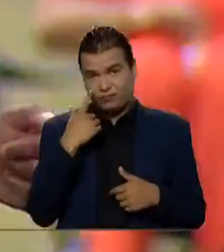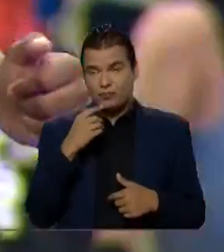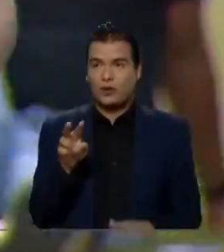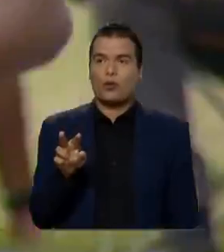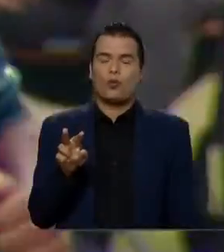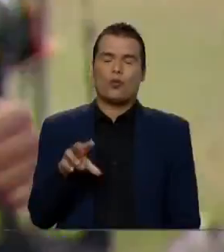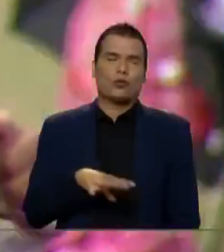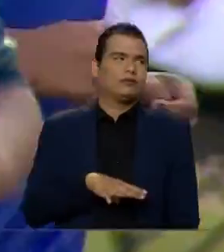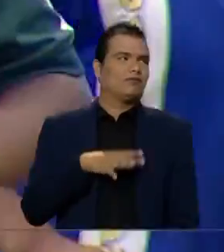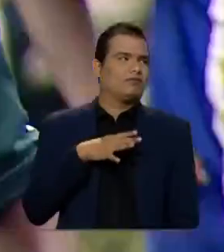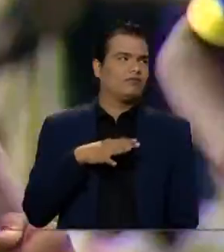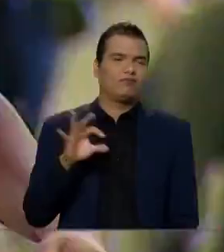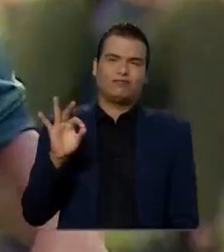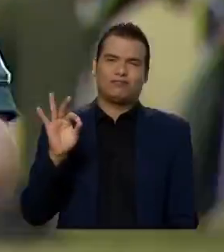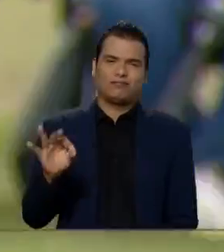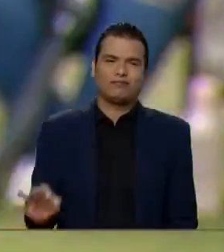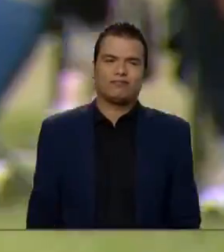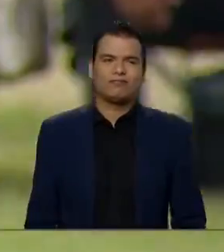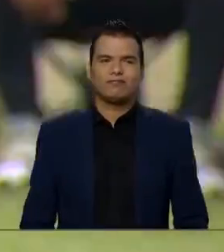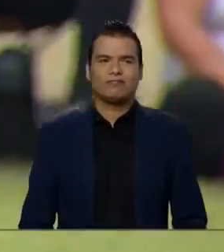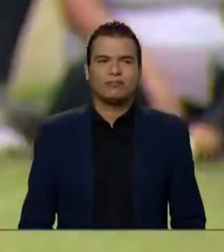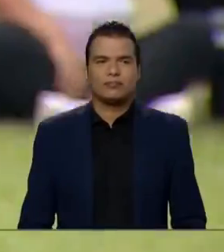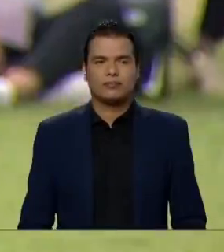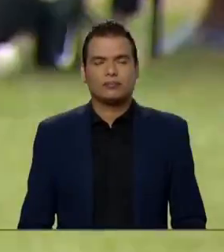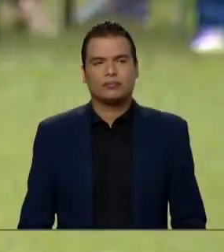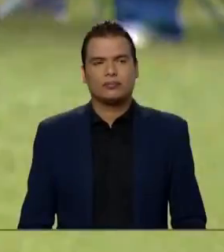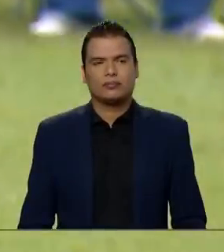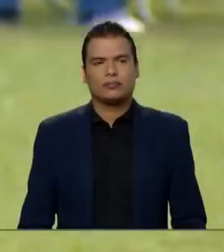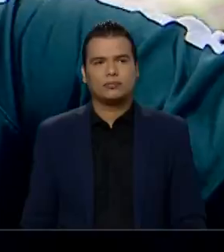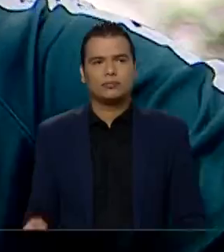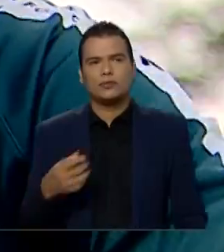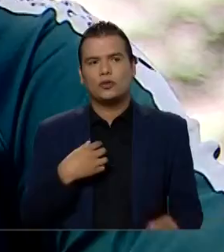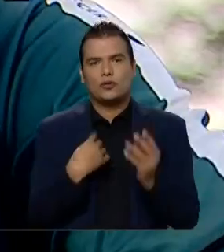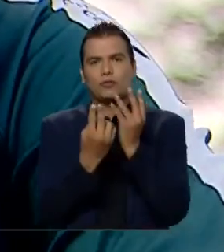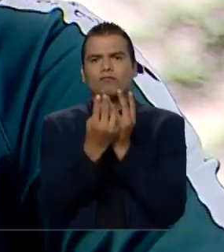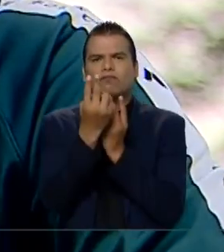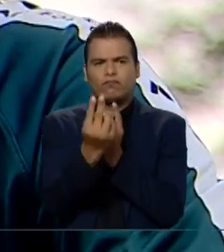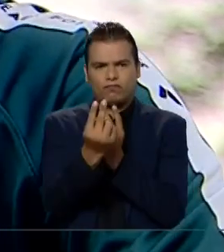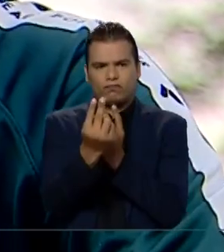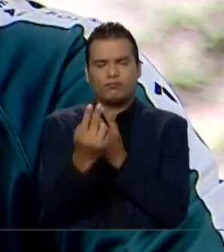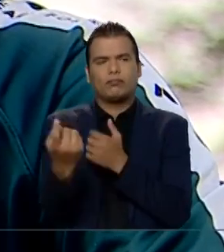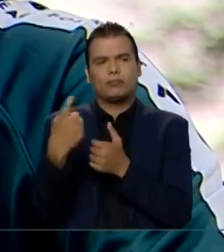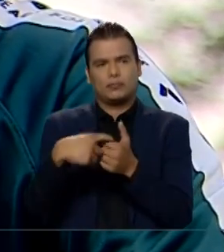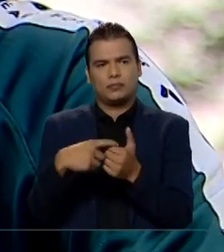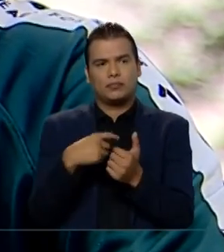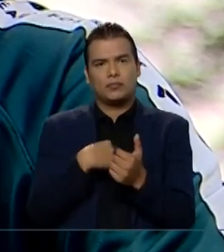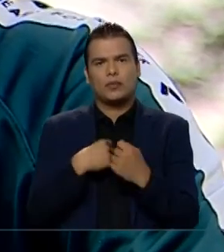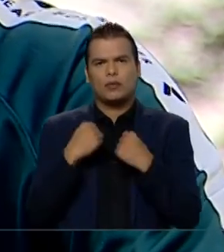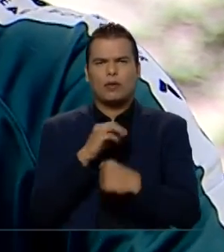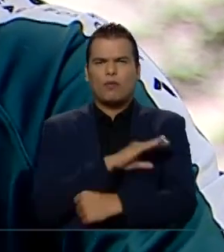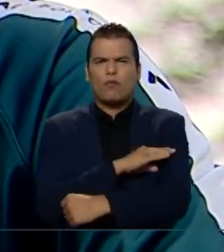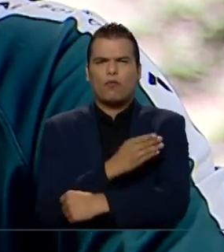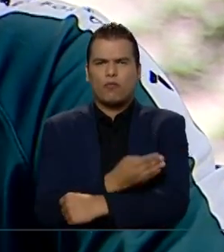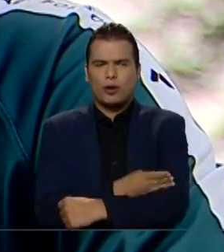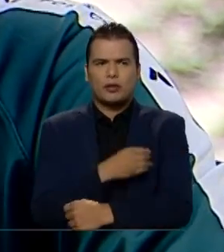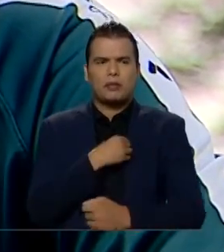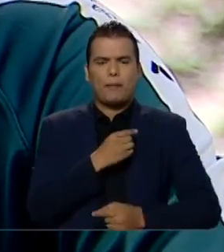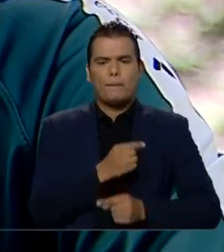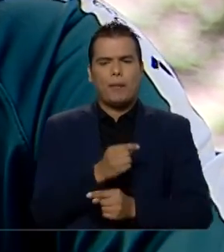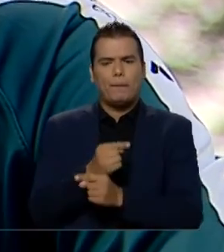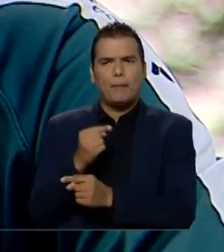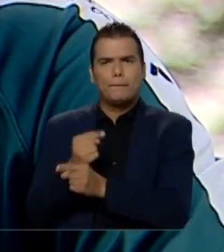es un orgullo. Yo juego delantero y soy muy fuerte, defino